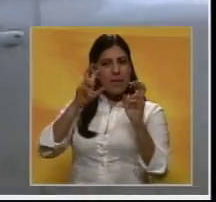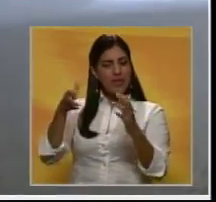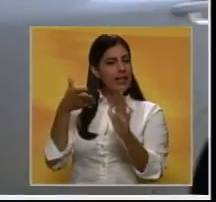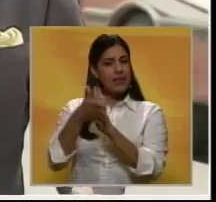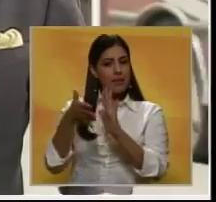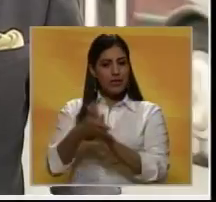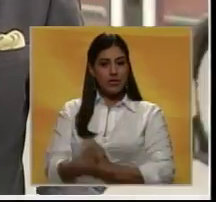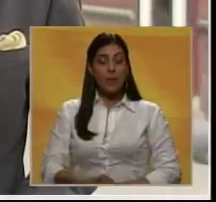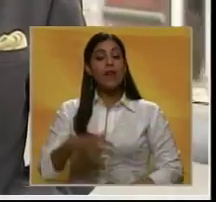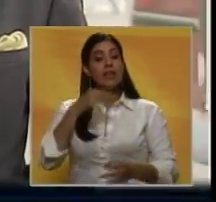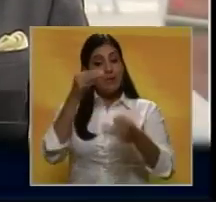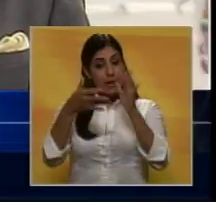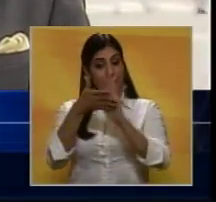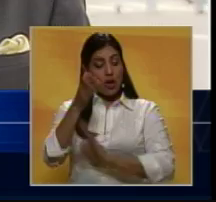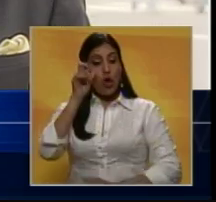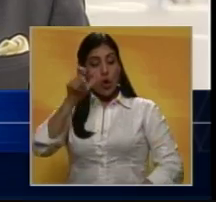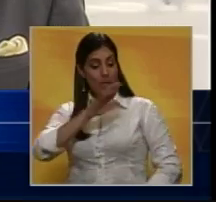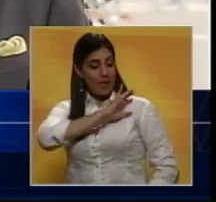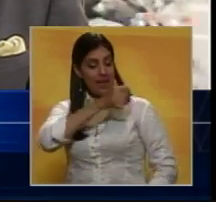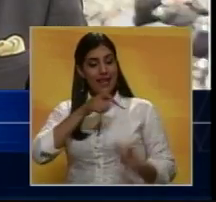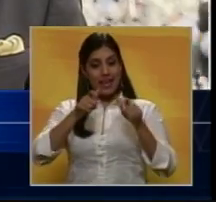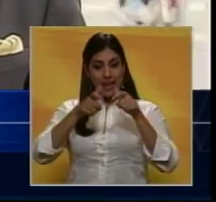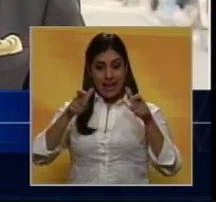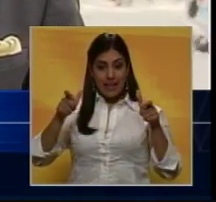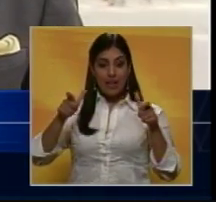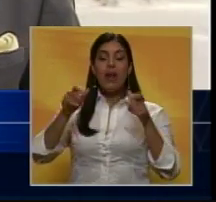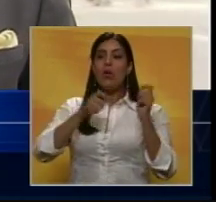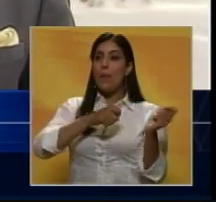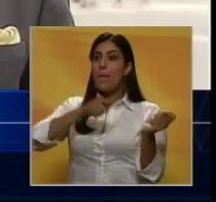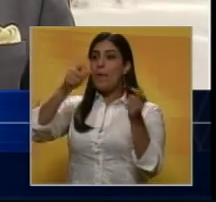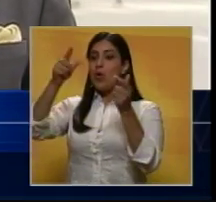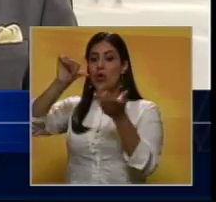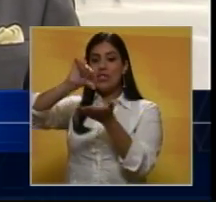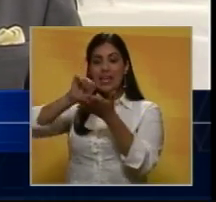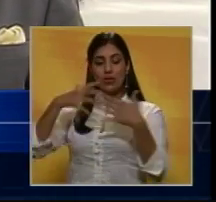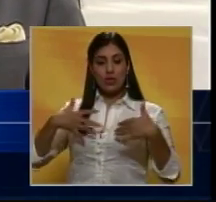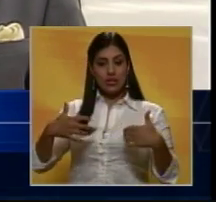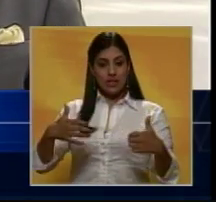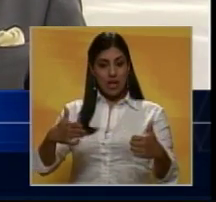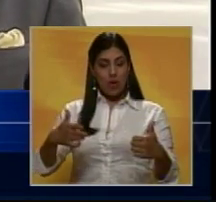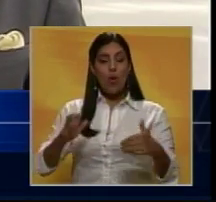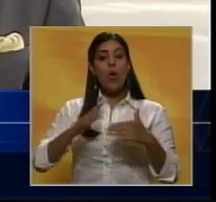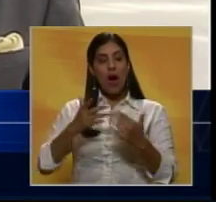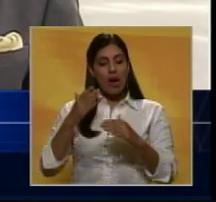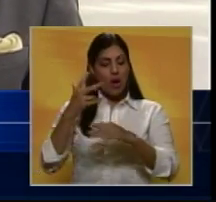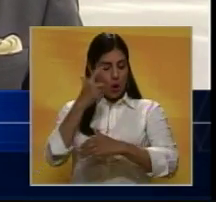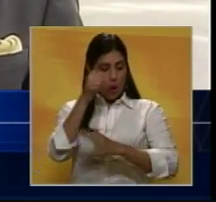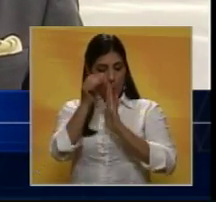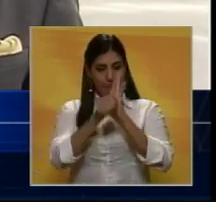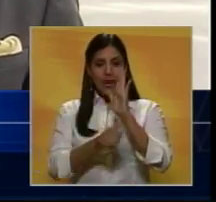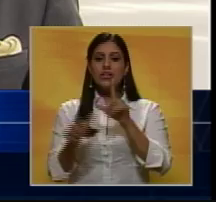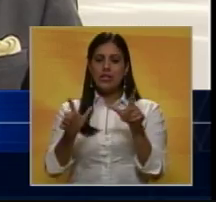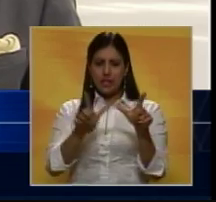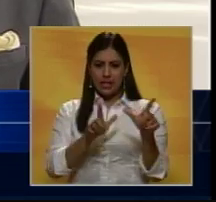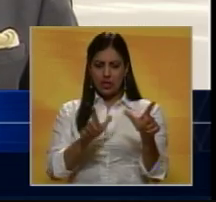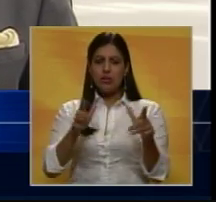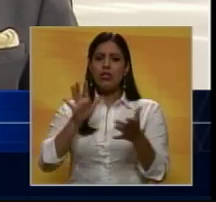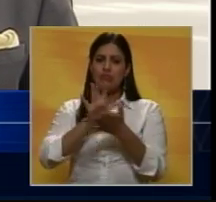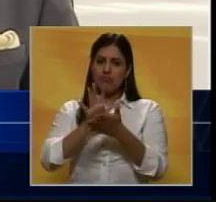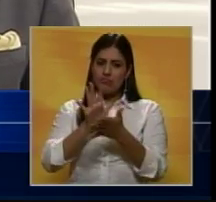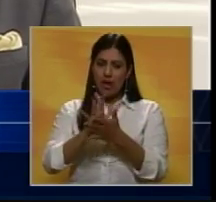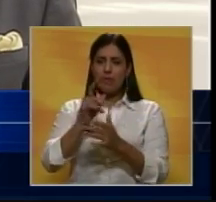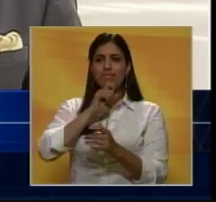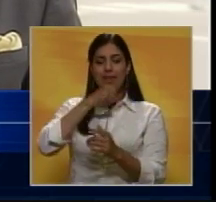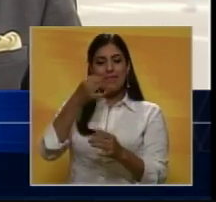investigación. Se conoció que el comisario general Robinson Navarro fue trasladado a un centro de salud, fue intervenido quirúrgicamente y su estado